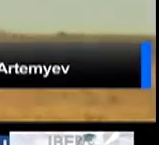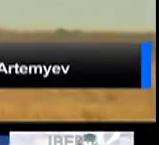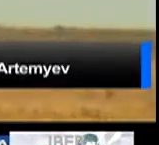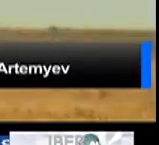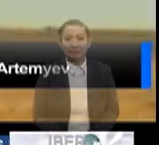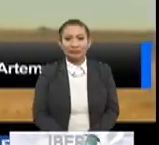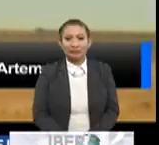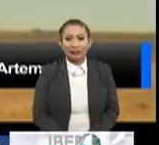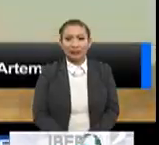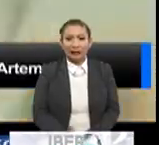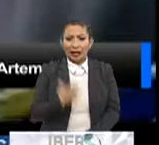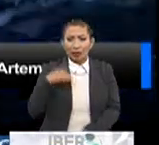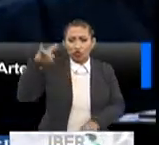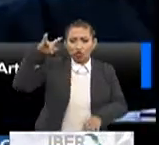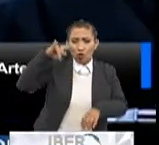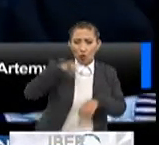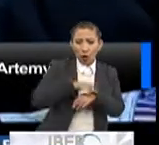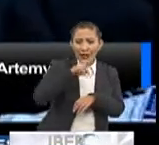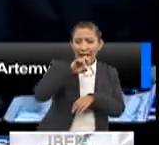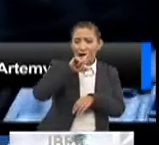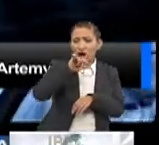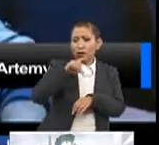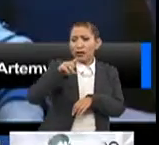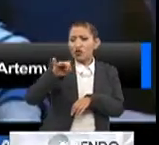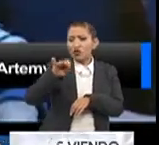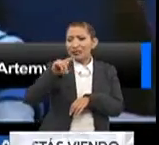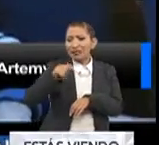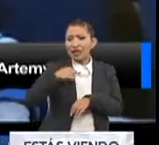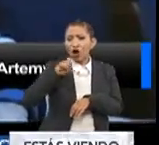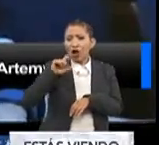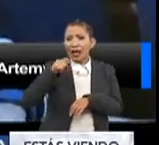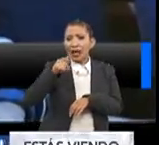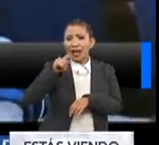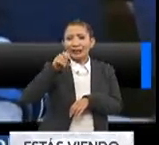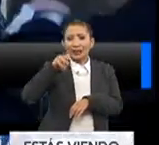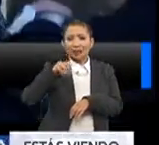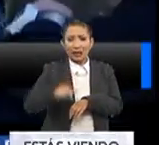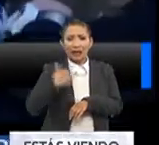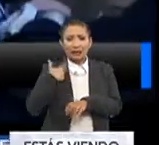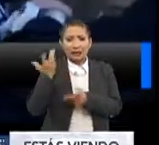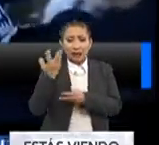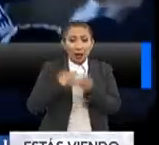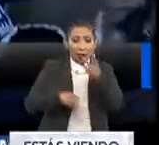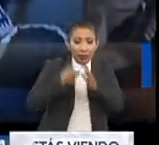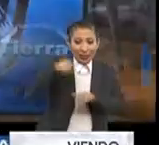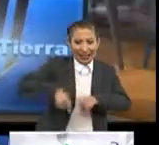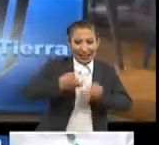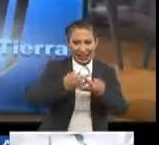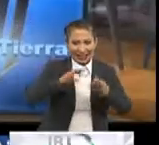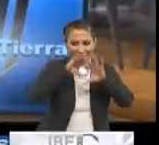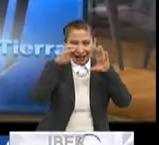And touchdown. Ricky Arnold, Drew Feusel, and Oleg Artemiev back on planet Earth.